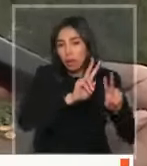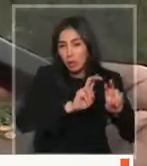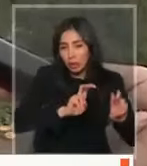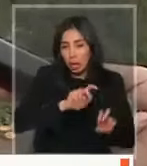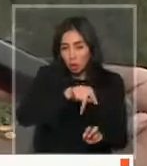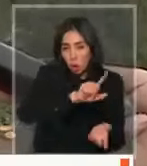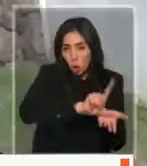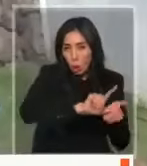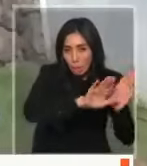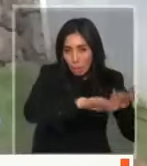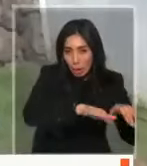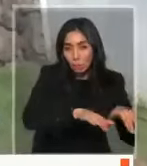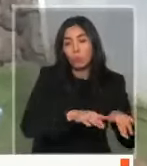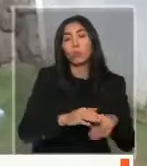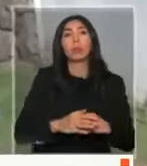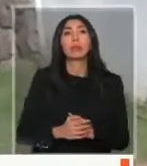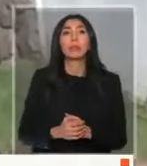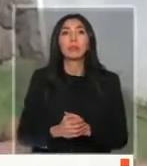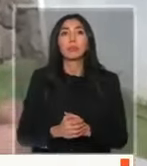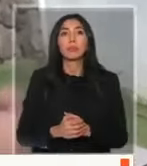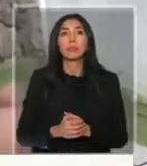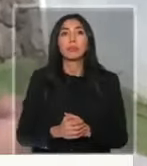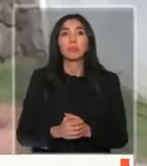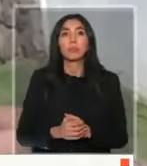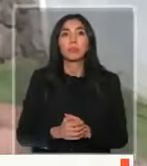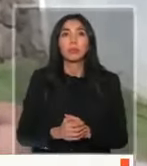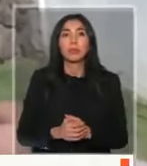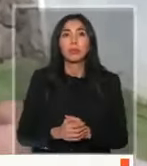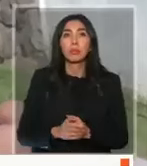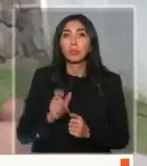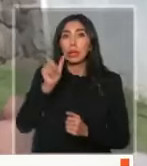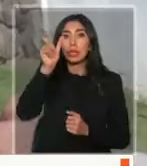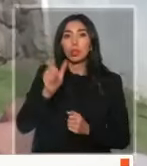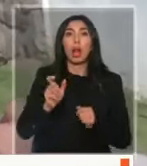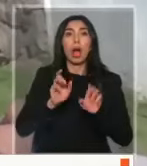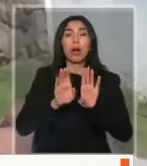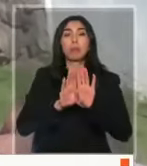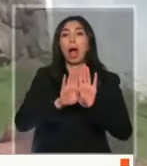todas las alternativas. Si sale por la compuerta puede avanzar, no sé,